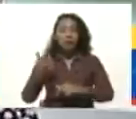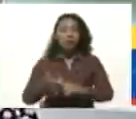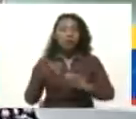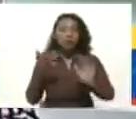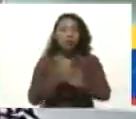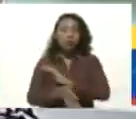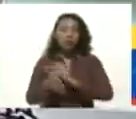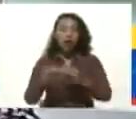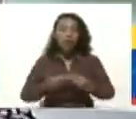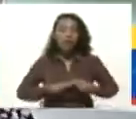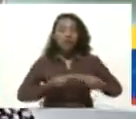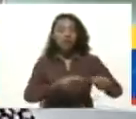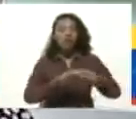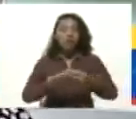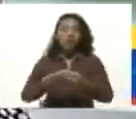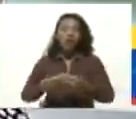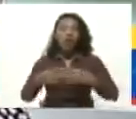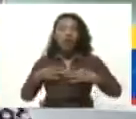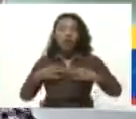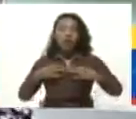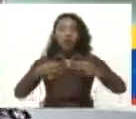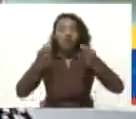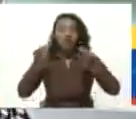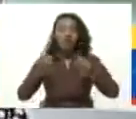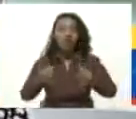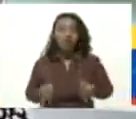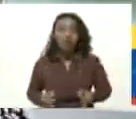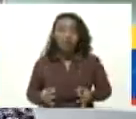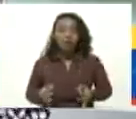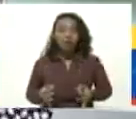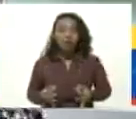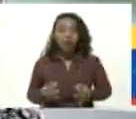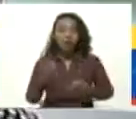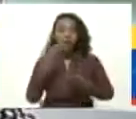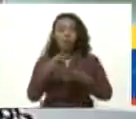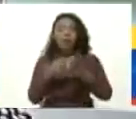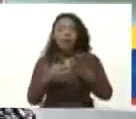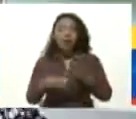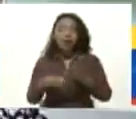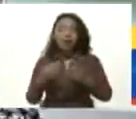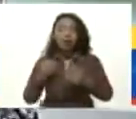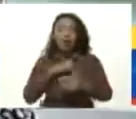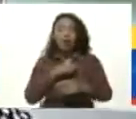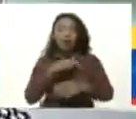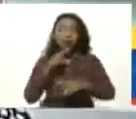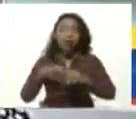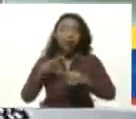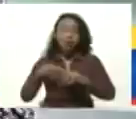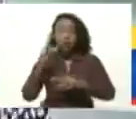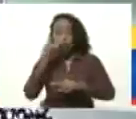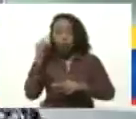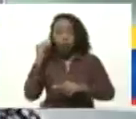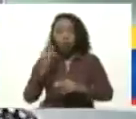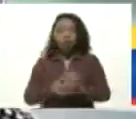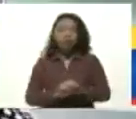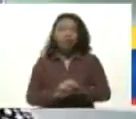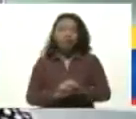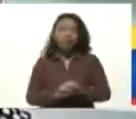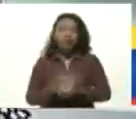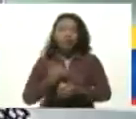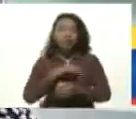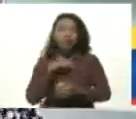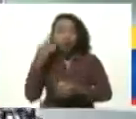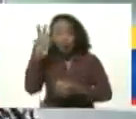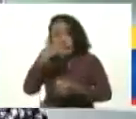con la distribución de los uniformes, el equipamiento para nuestros niños, para nuestras niñas, para